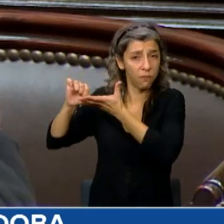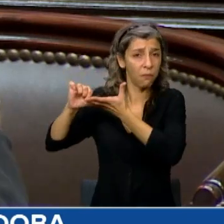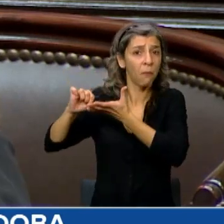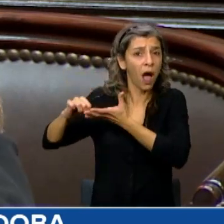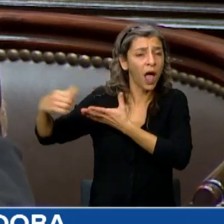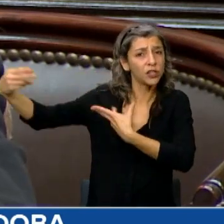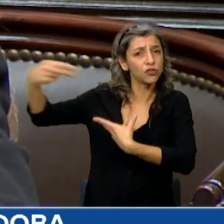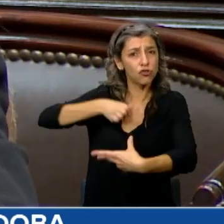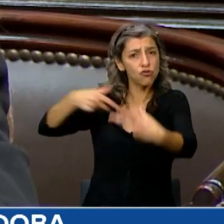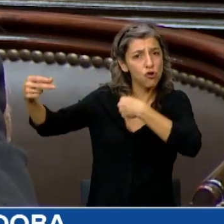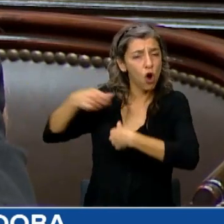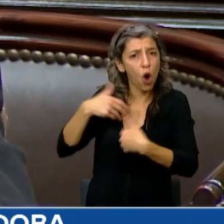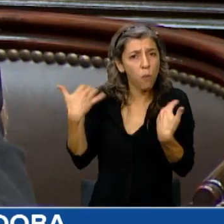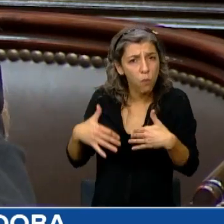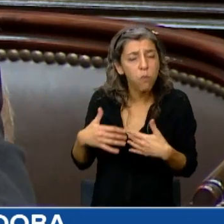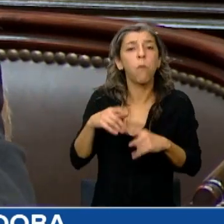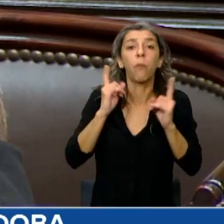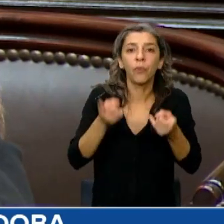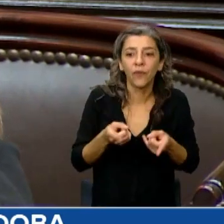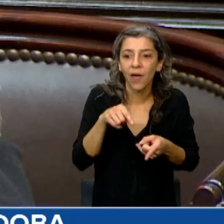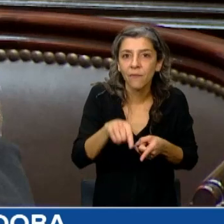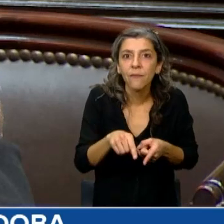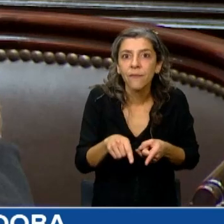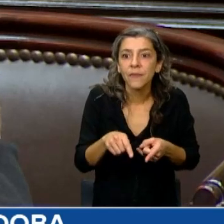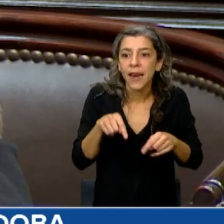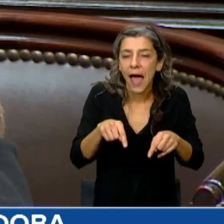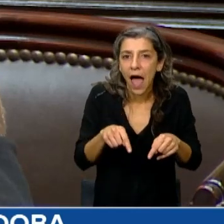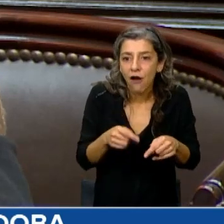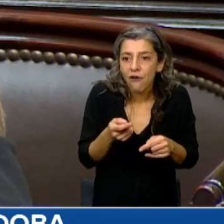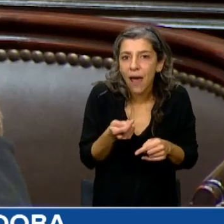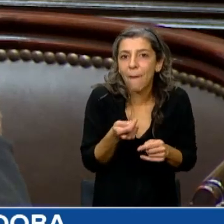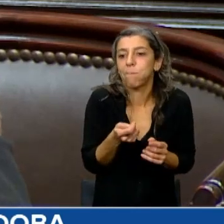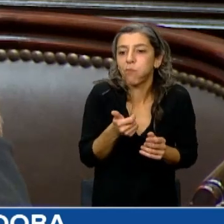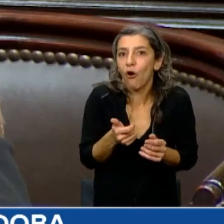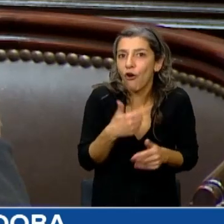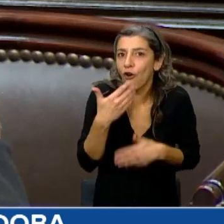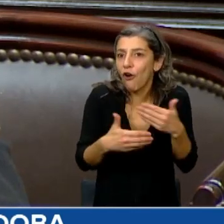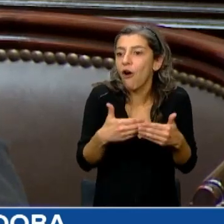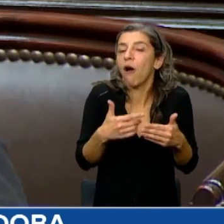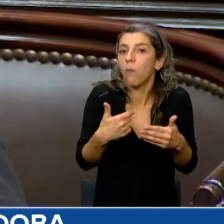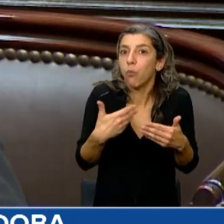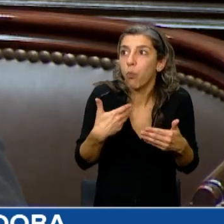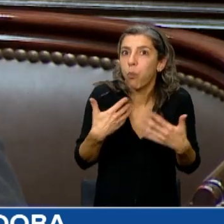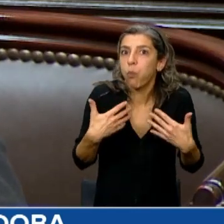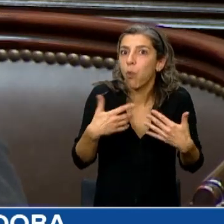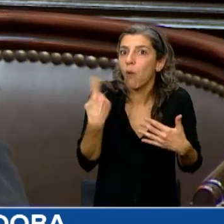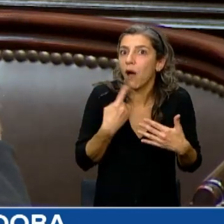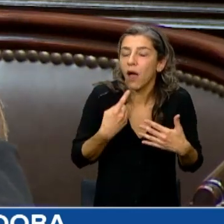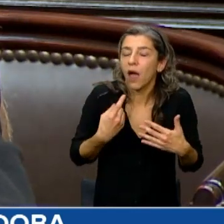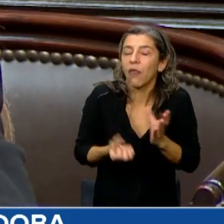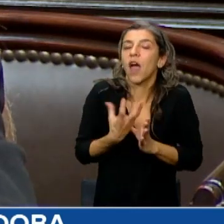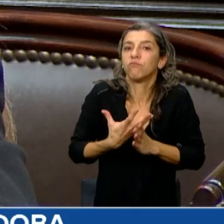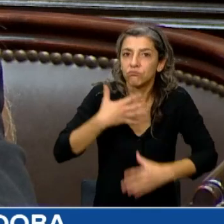mercado interno incipiente que aún se puede desarrollar. Pero tenemos que ser muy cuidadosos